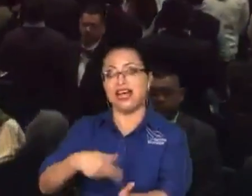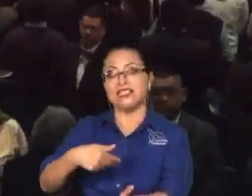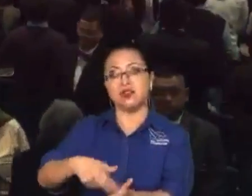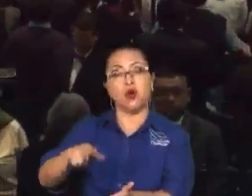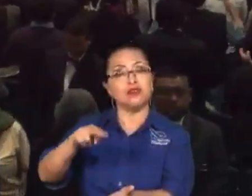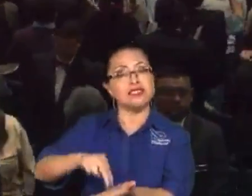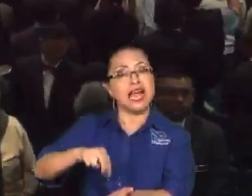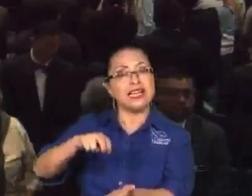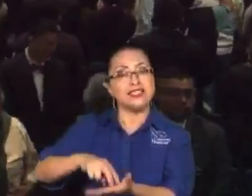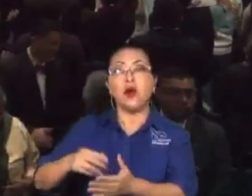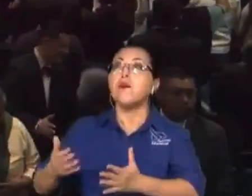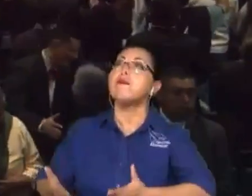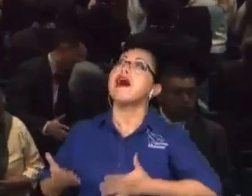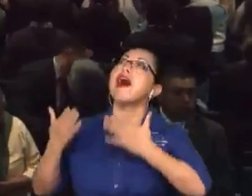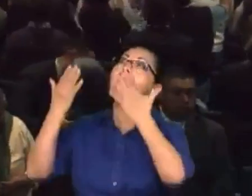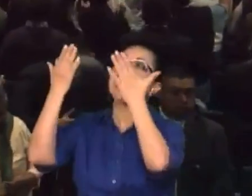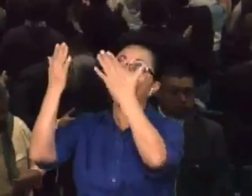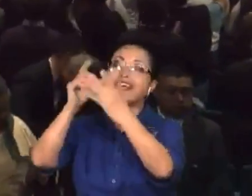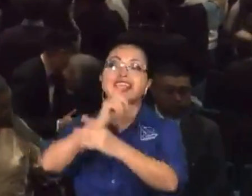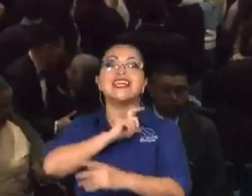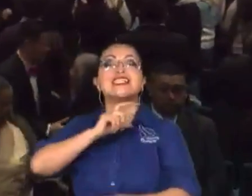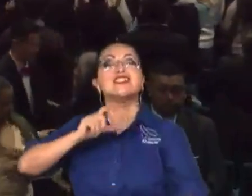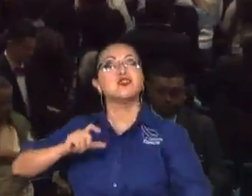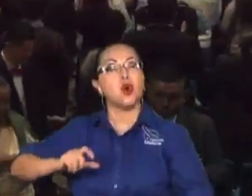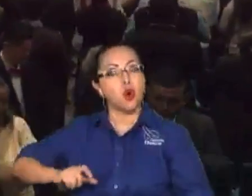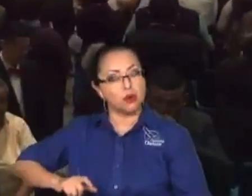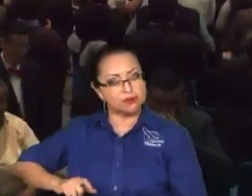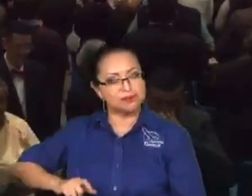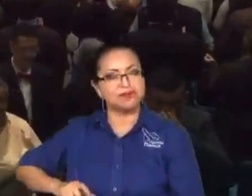danzo, salto para Cristo.